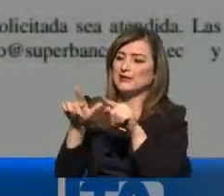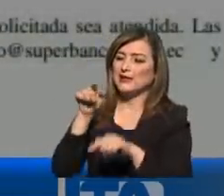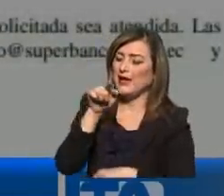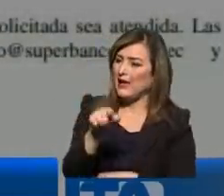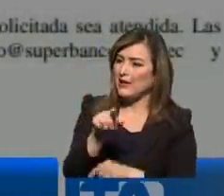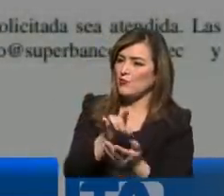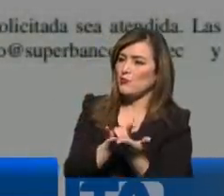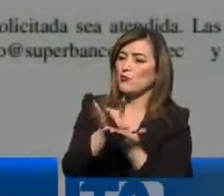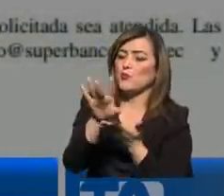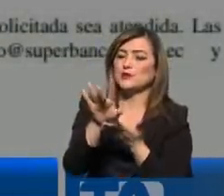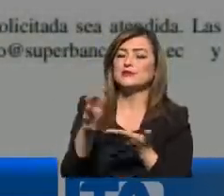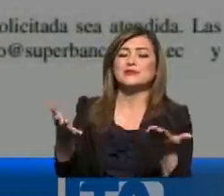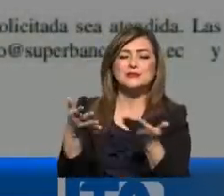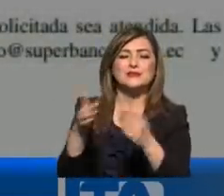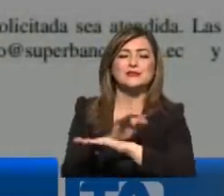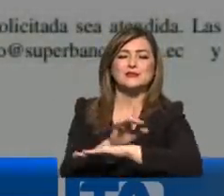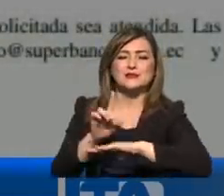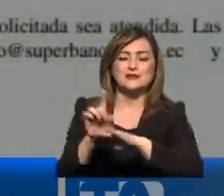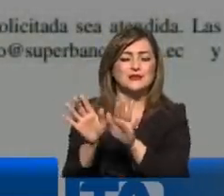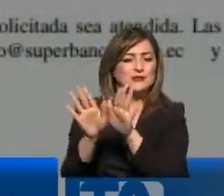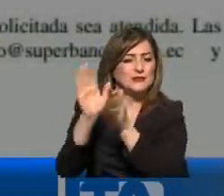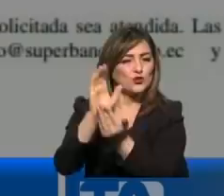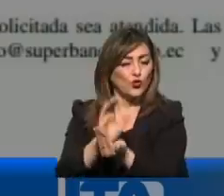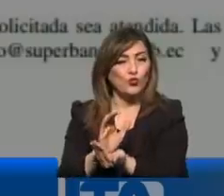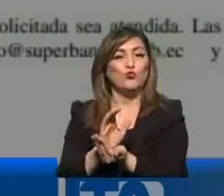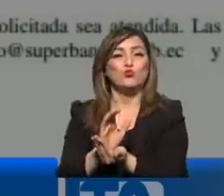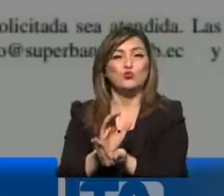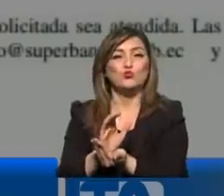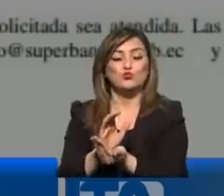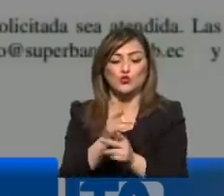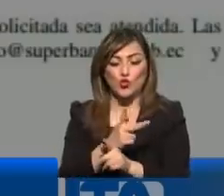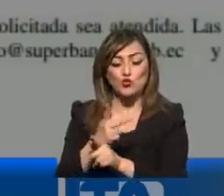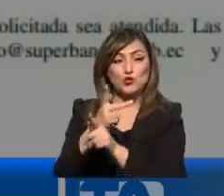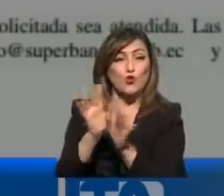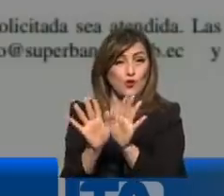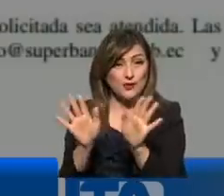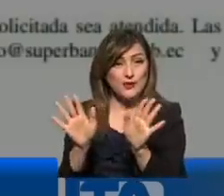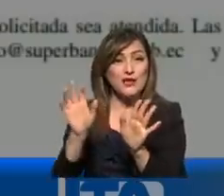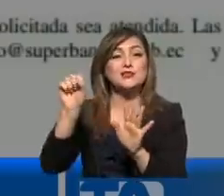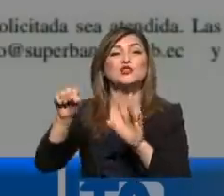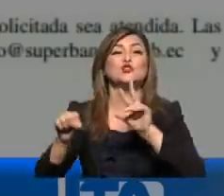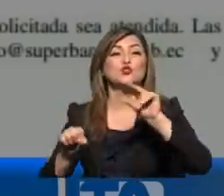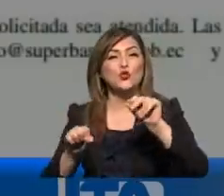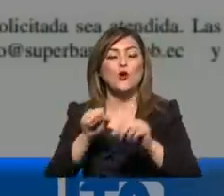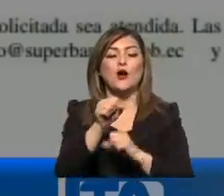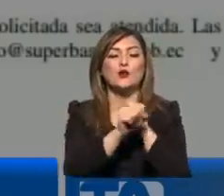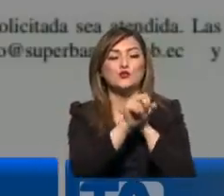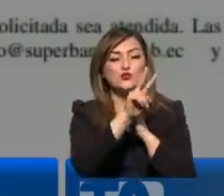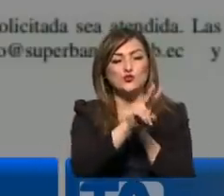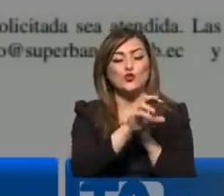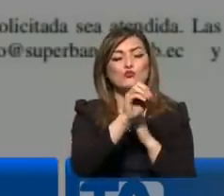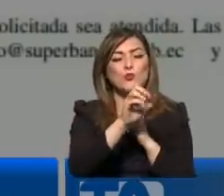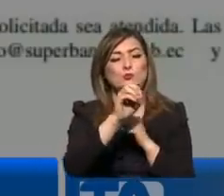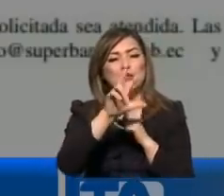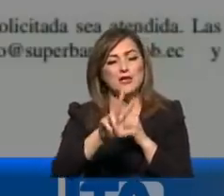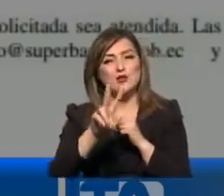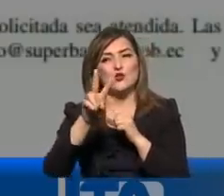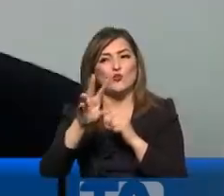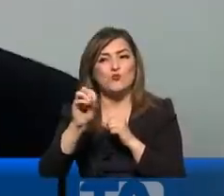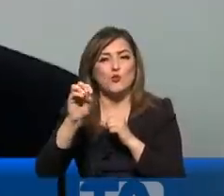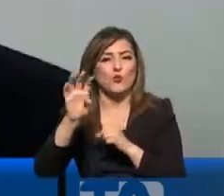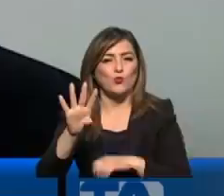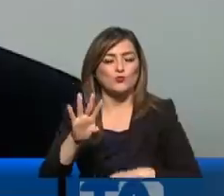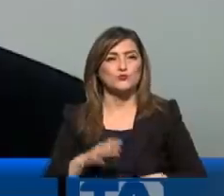fue removido del cargo de Director General del IES por parte del Consejo General de la institución entre los años 2003 y